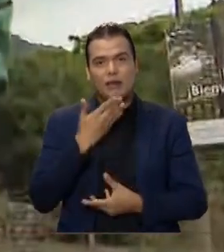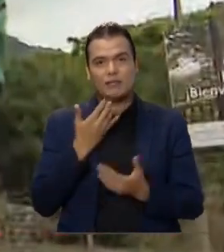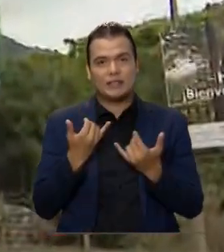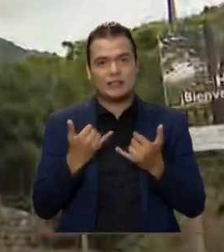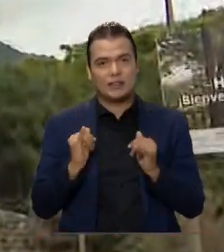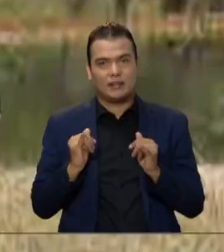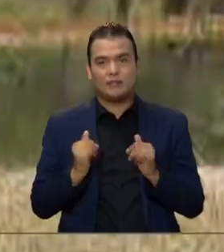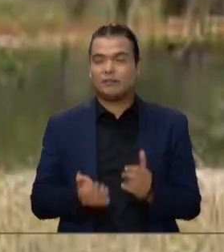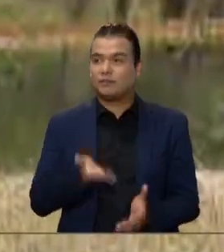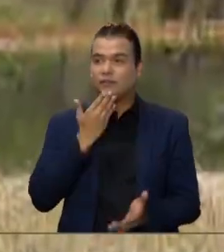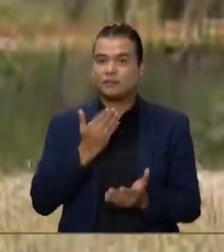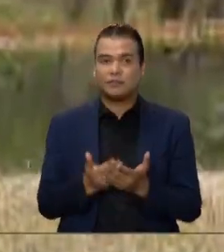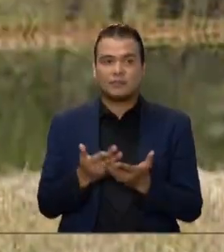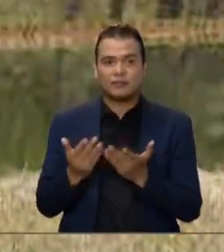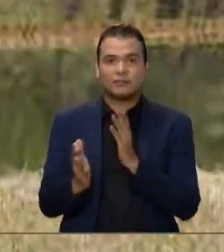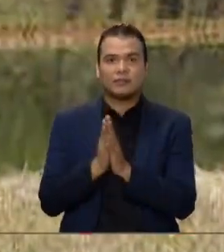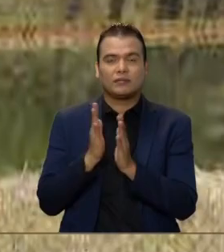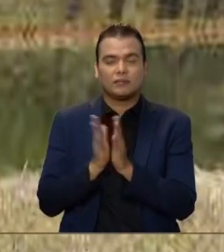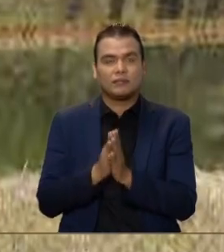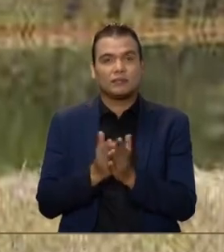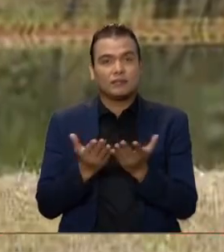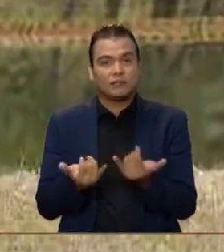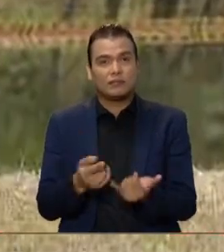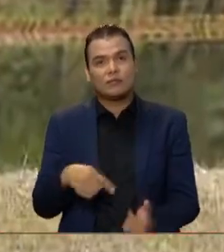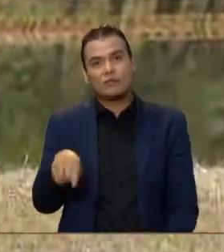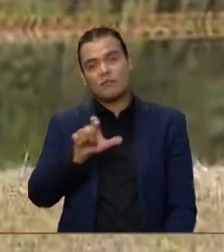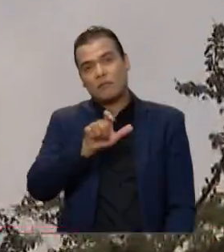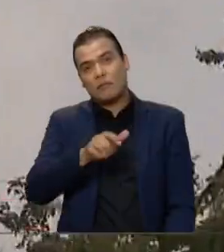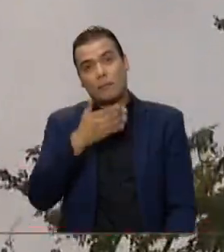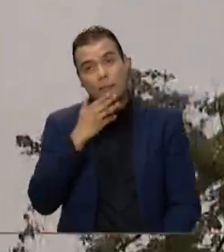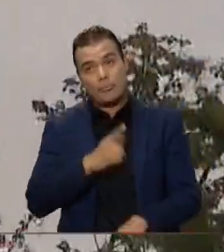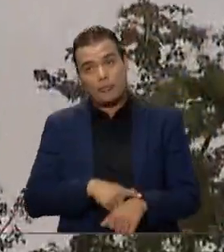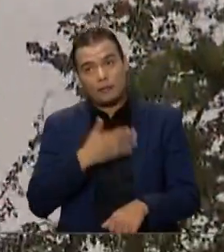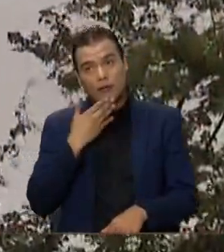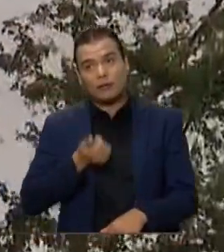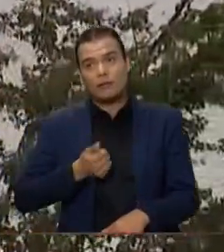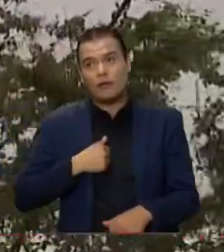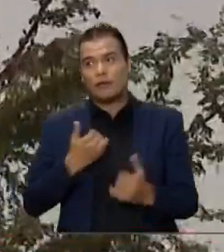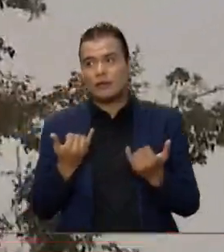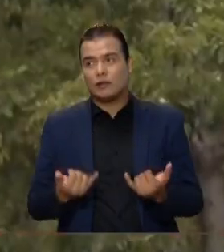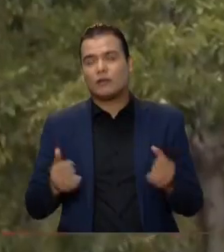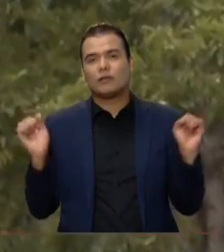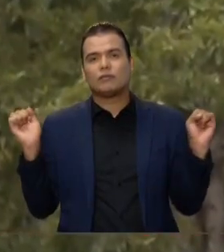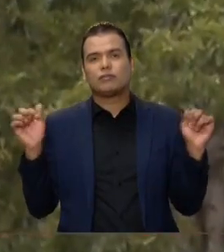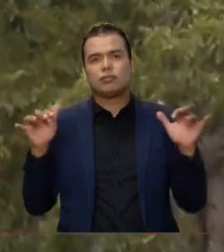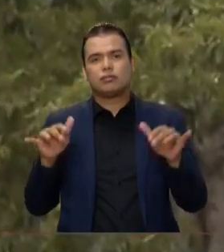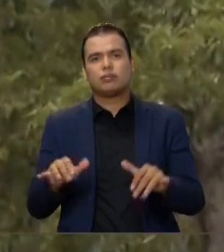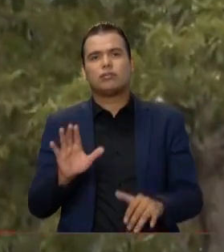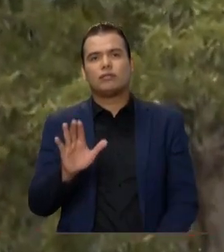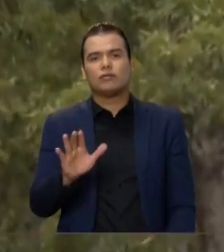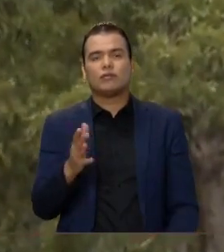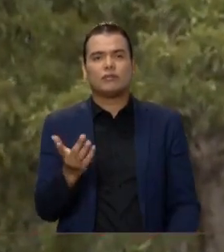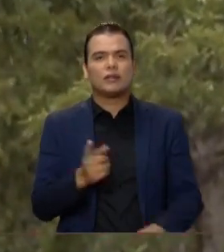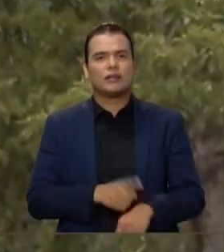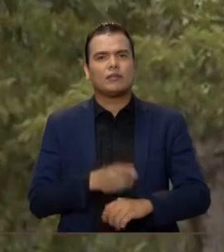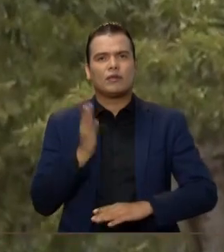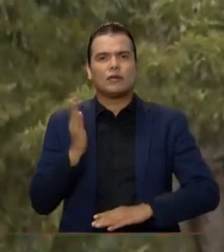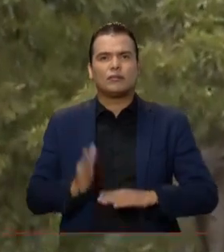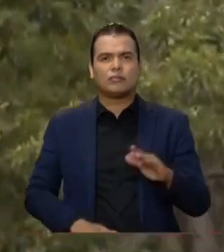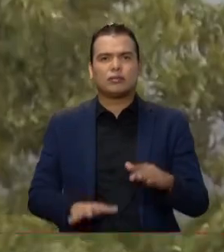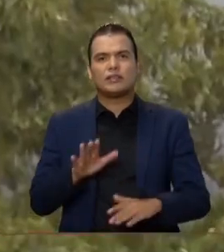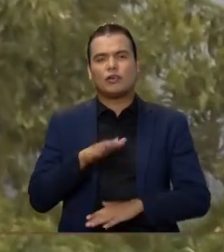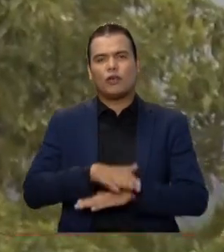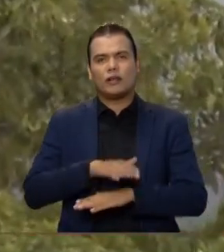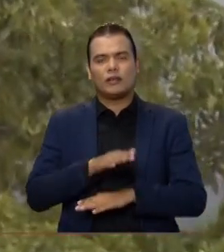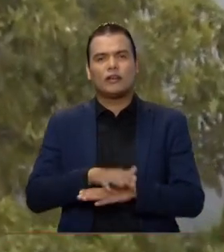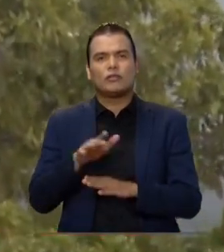pues muchísimas gracias. Mire, la invitación es para que las personas lleguen hasta aquí, hasta la Hacienda El Paraíso. Van a estar hasta las 5 de la tarde, este evento lleno de